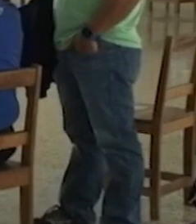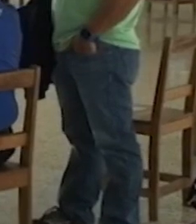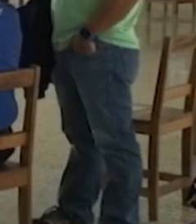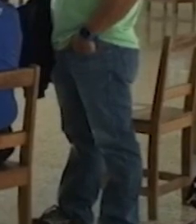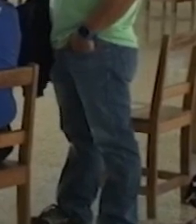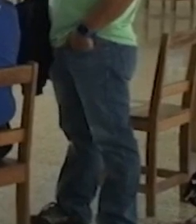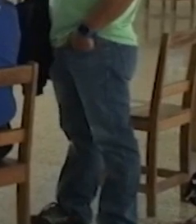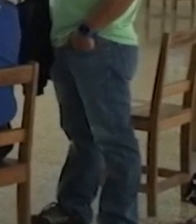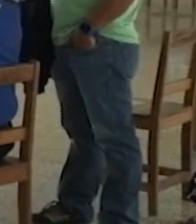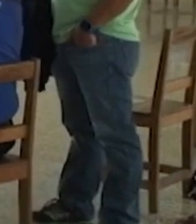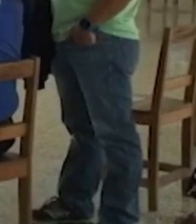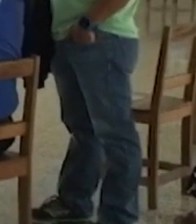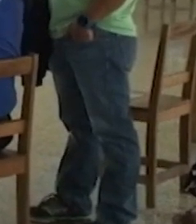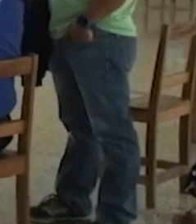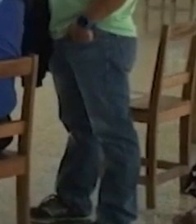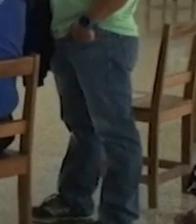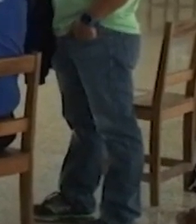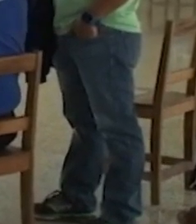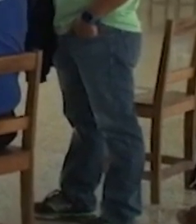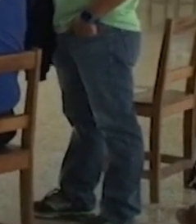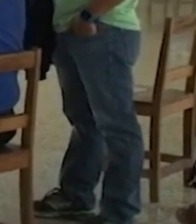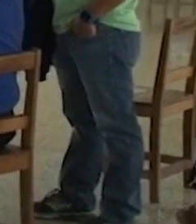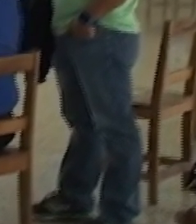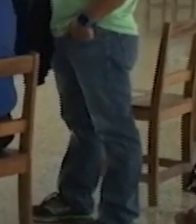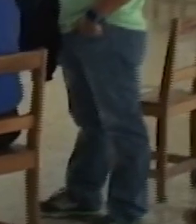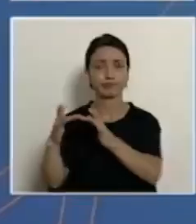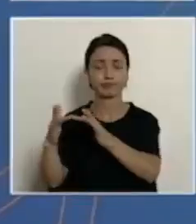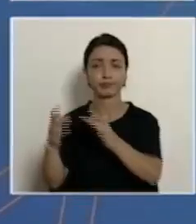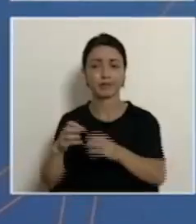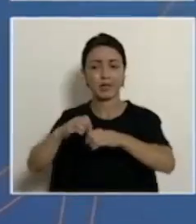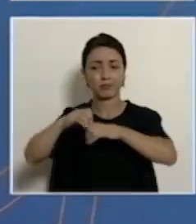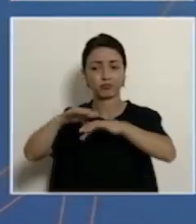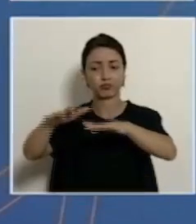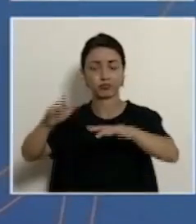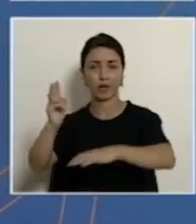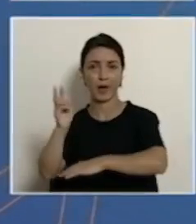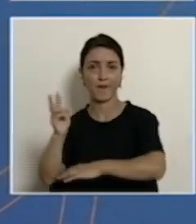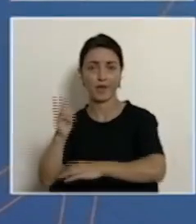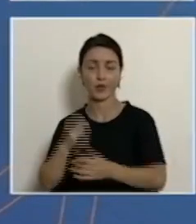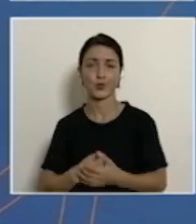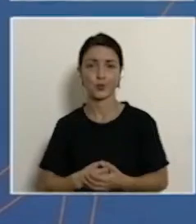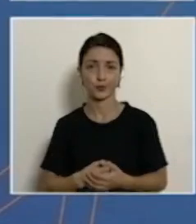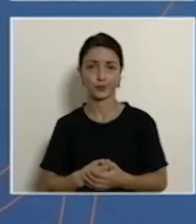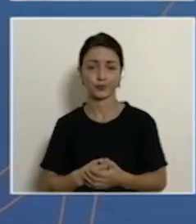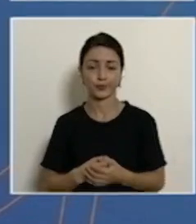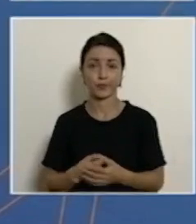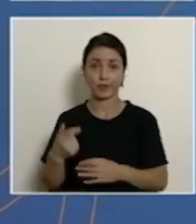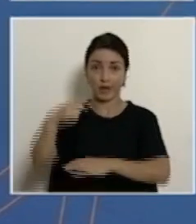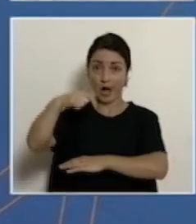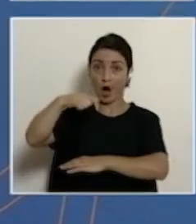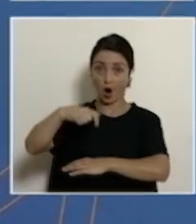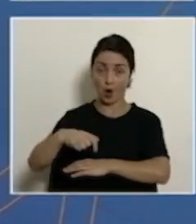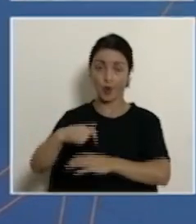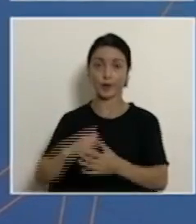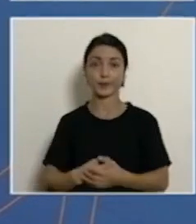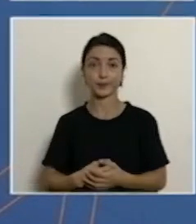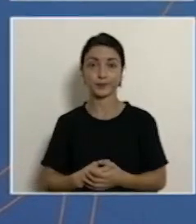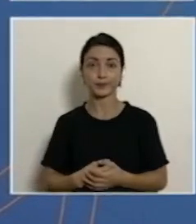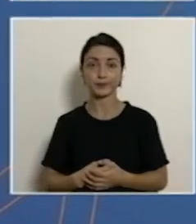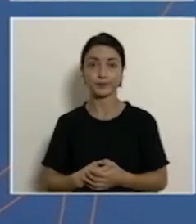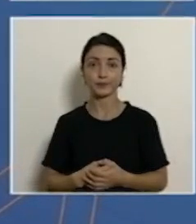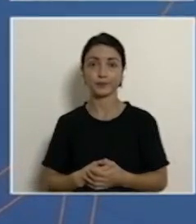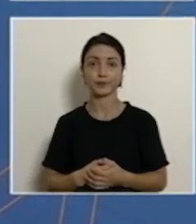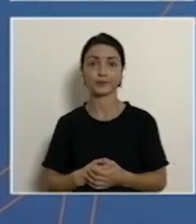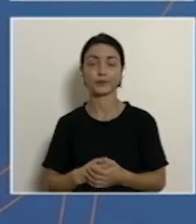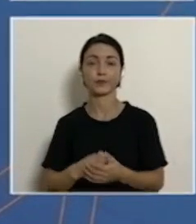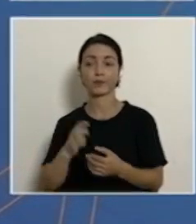tiene 9 de sus 10 cantones en esta situación. Podríamos decir a hoy que 4